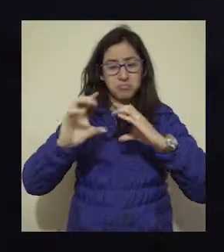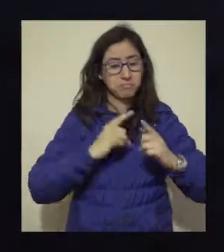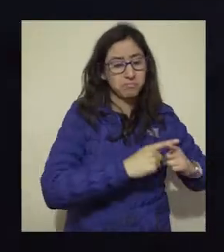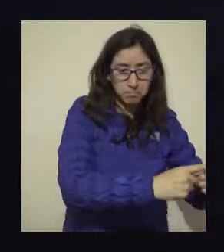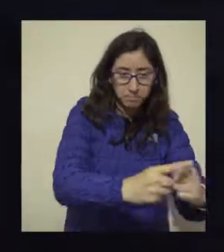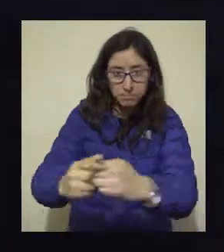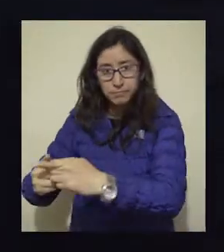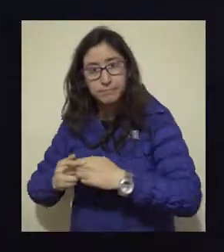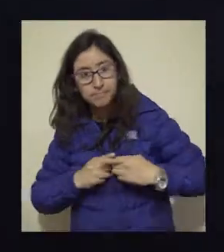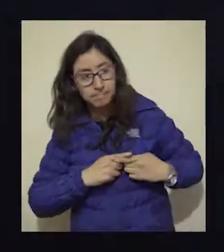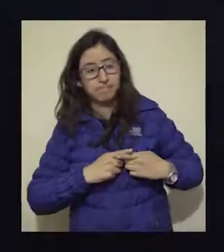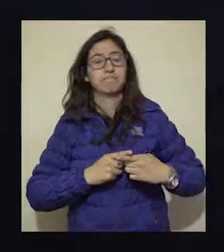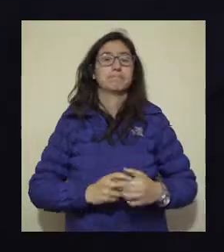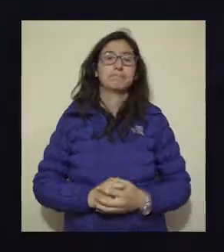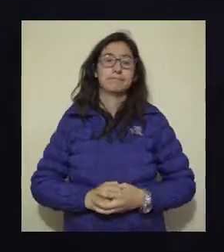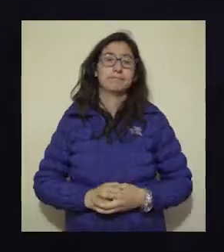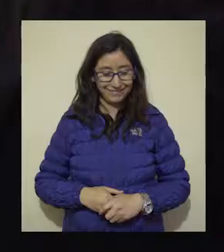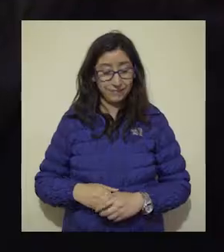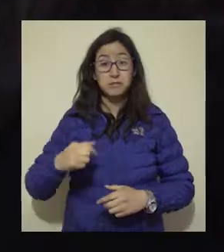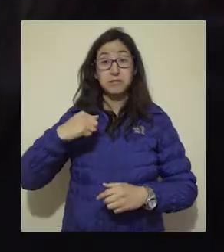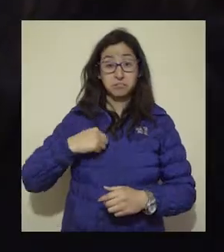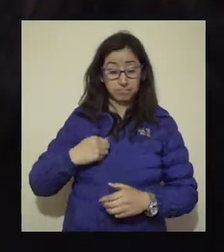y no podría comunicarme en sociedad.